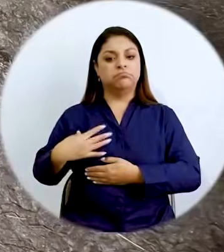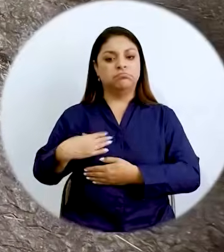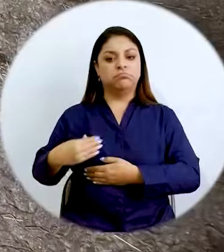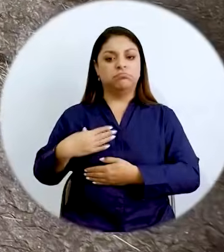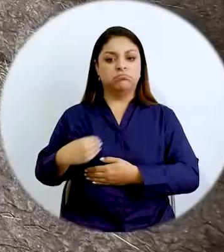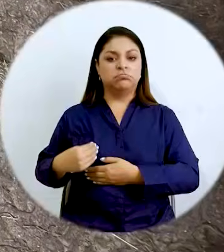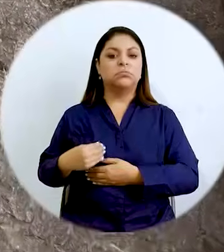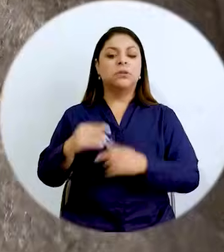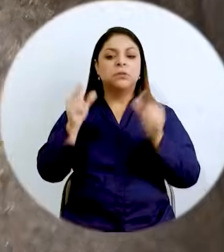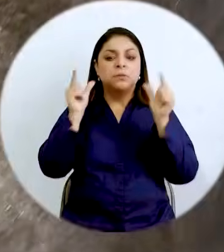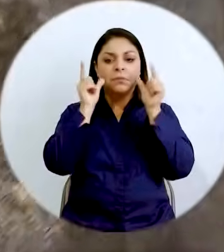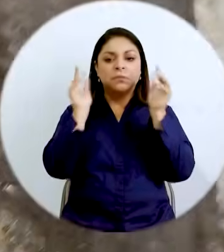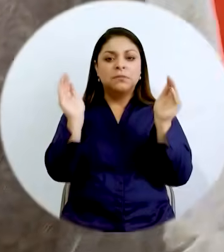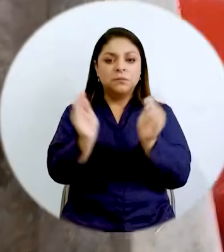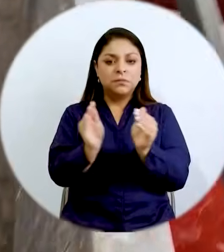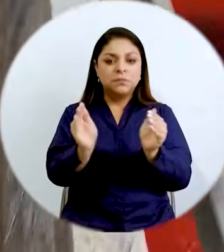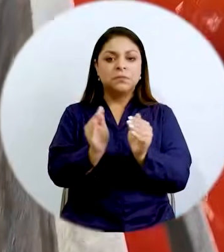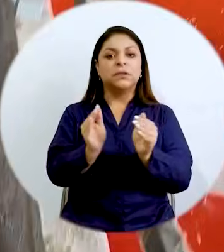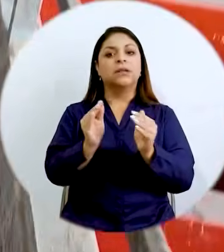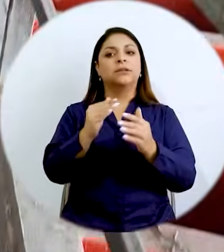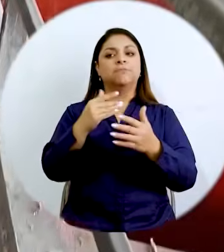destetar terneritas.